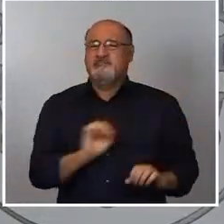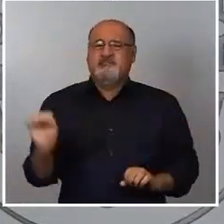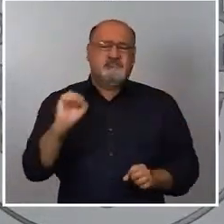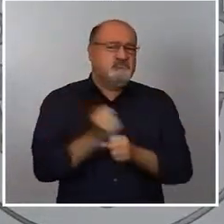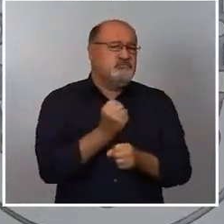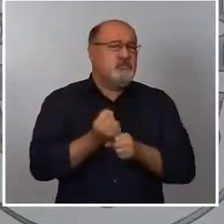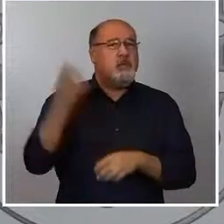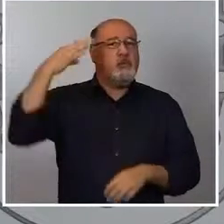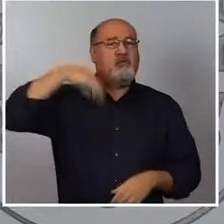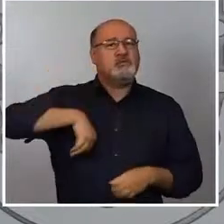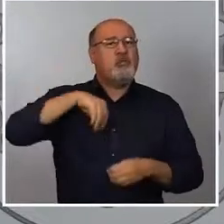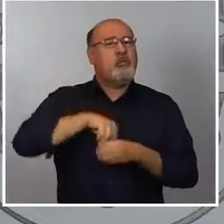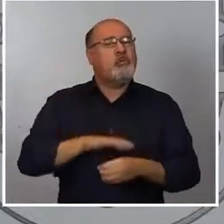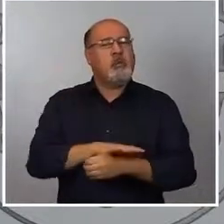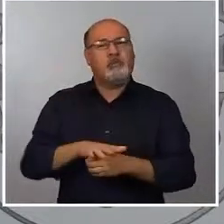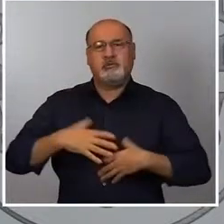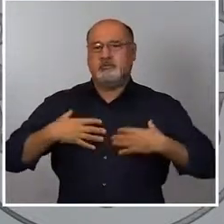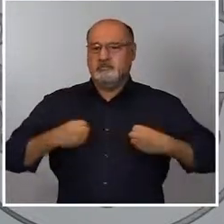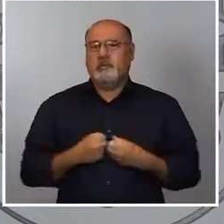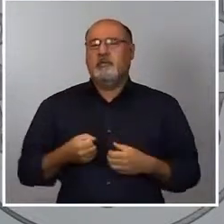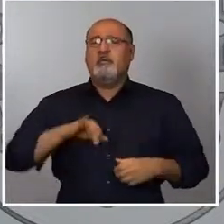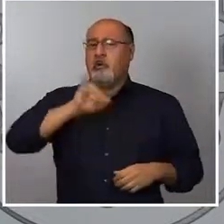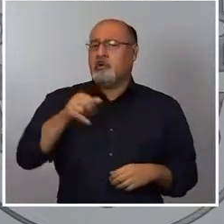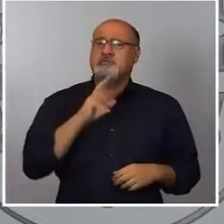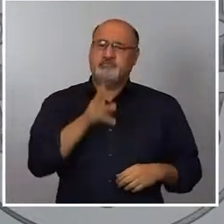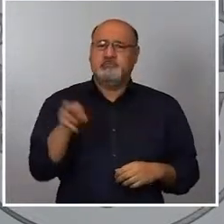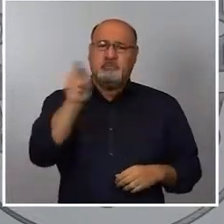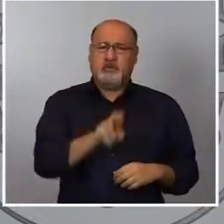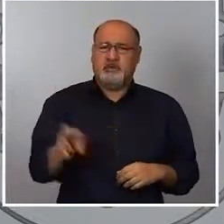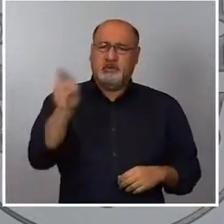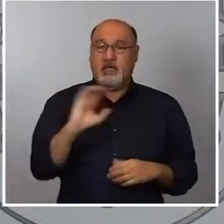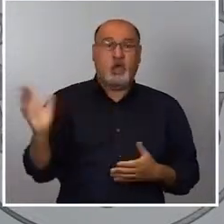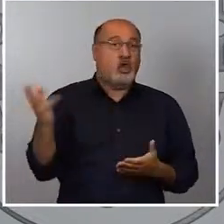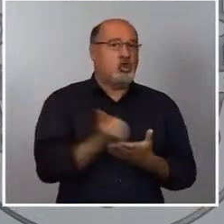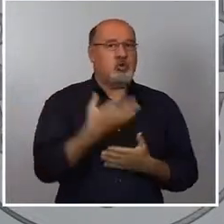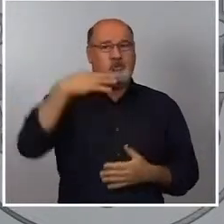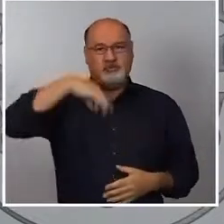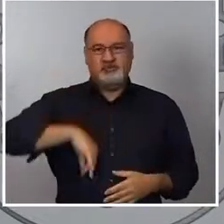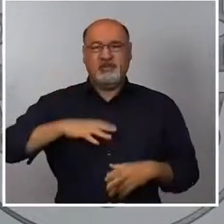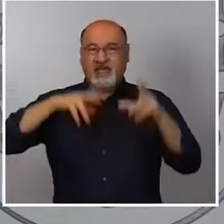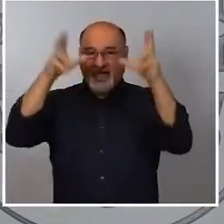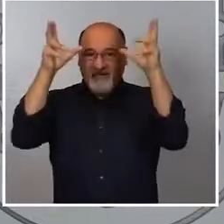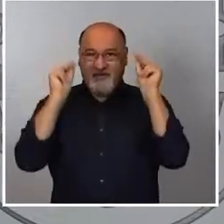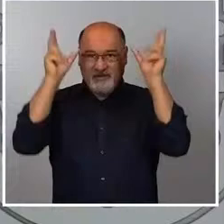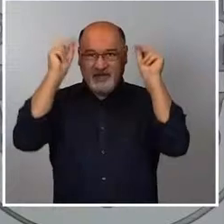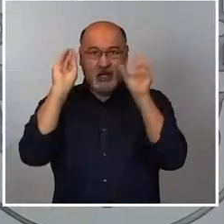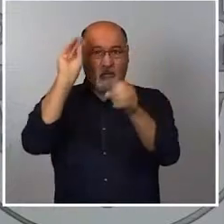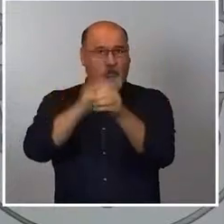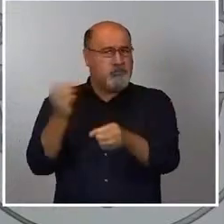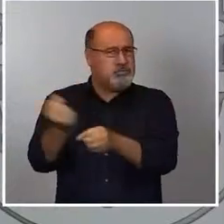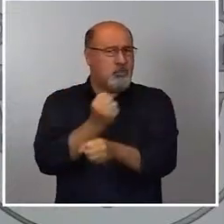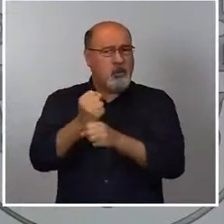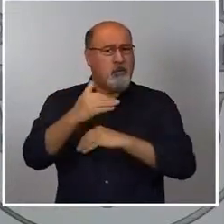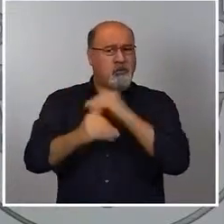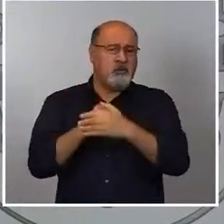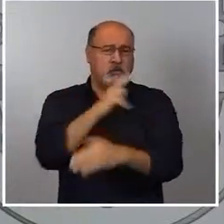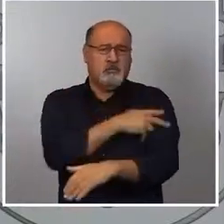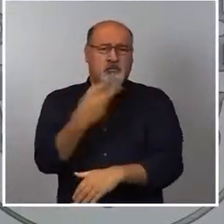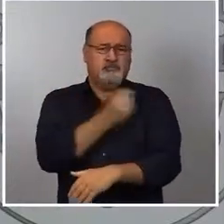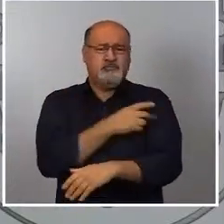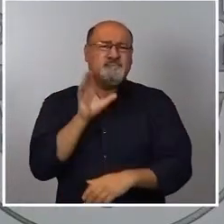especialmente no me cansaré de repetirlo todo el personal de enfermería que son los que están al frente en este proceso de vacunación